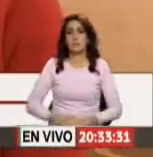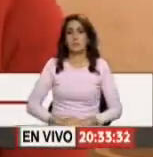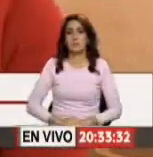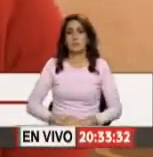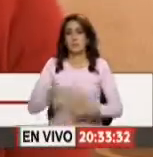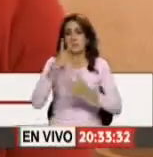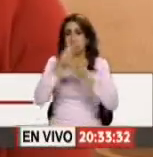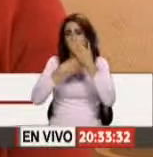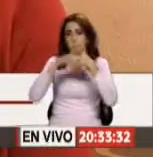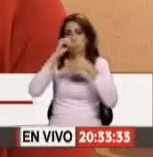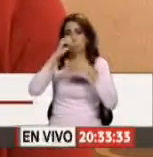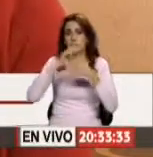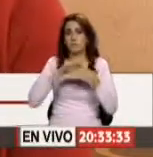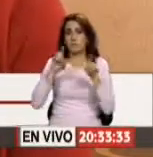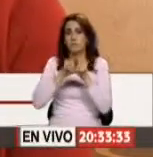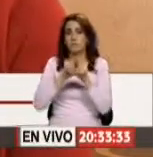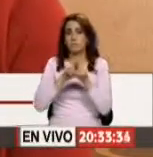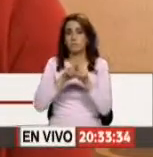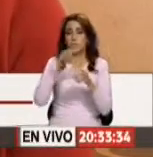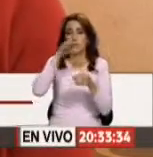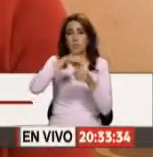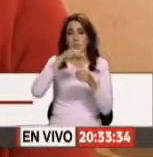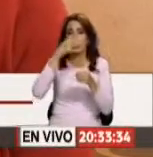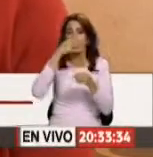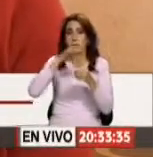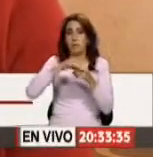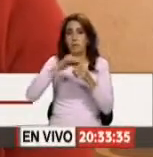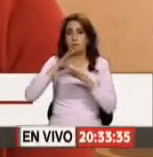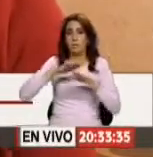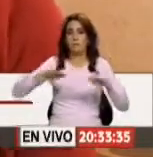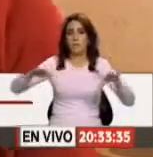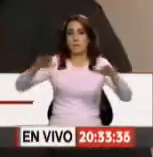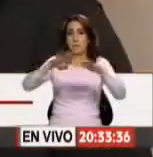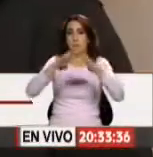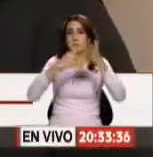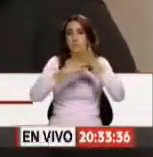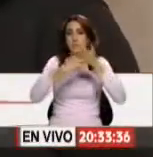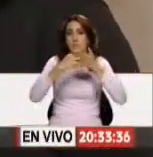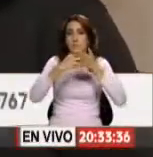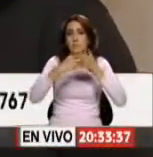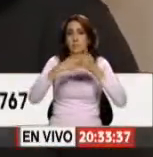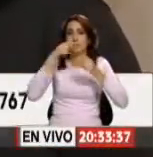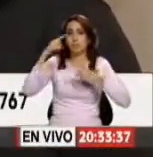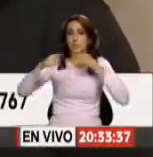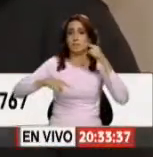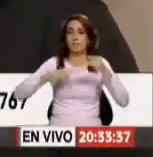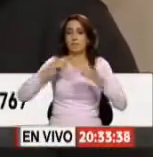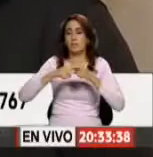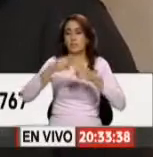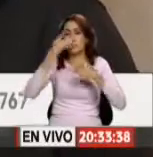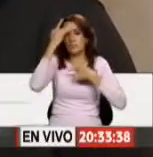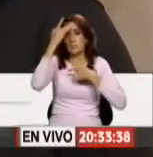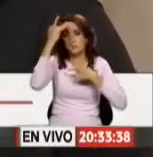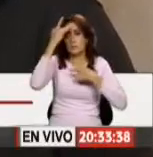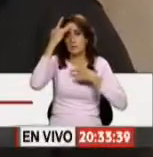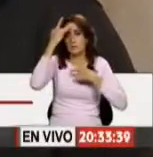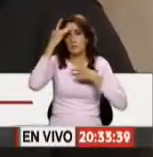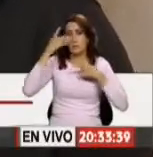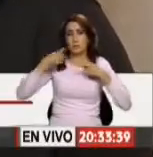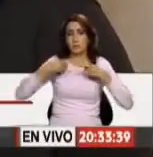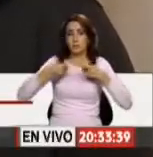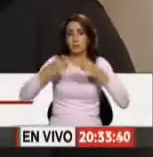mis hijos me ayudan vendiendo caramelos y chupetes en la escuela para los pasajes de ellos. Cuando ella se enferma, me toca